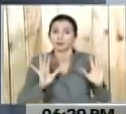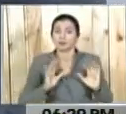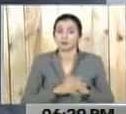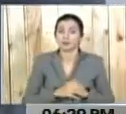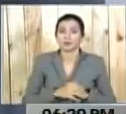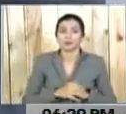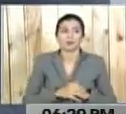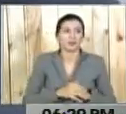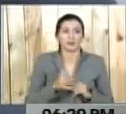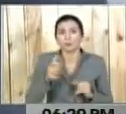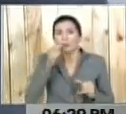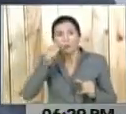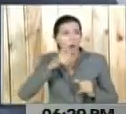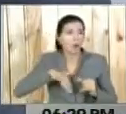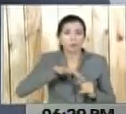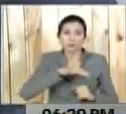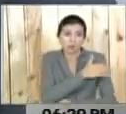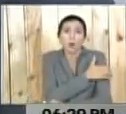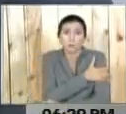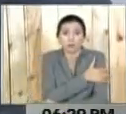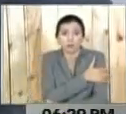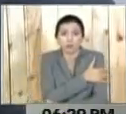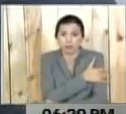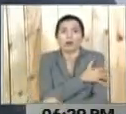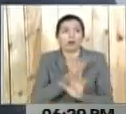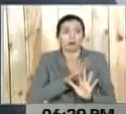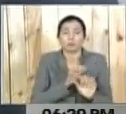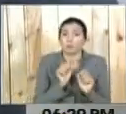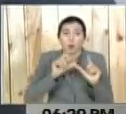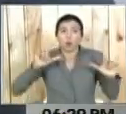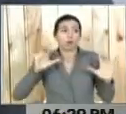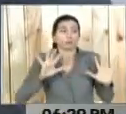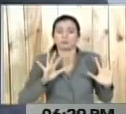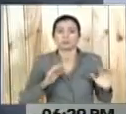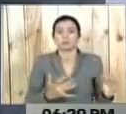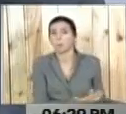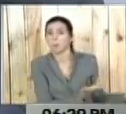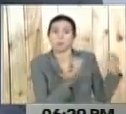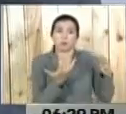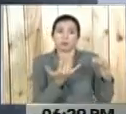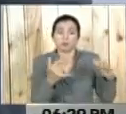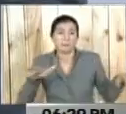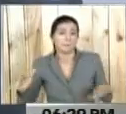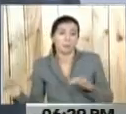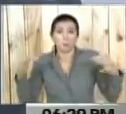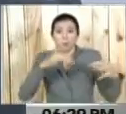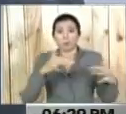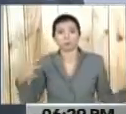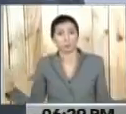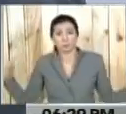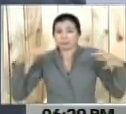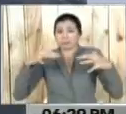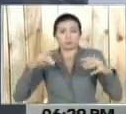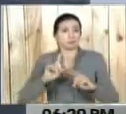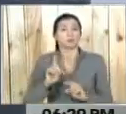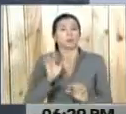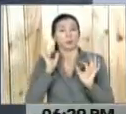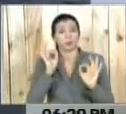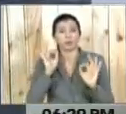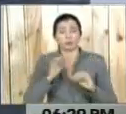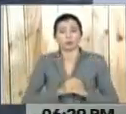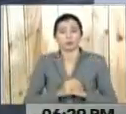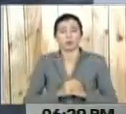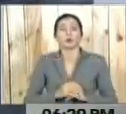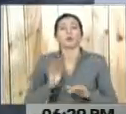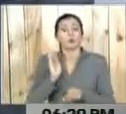población desenfrenada y generen una situación de conflicto sin ninguna razón de ser. Así que yo creo que, y eso también un llamado a los dueños